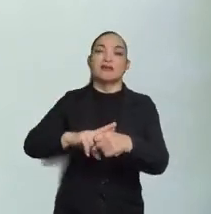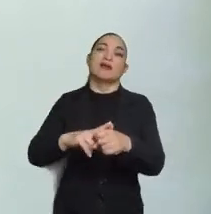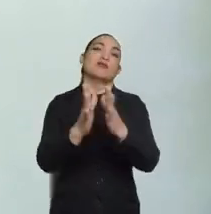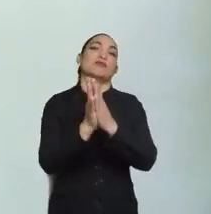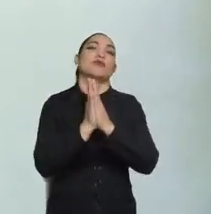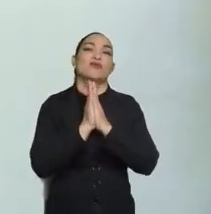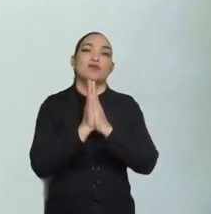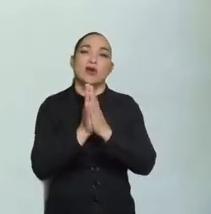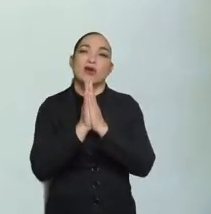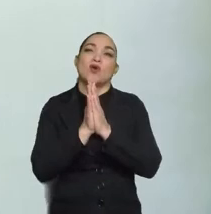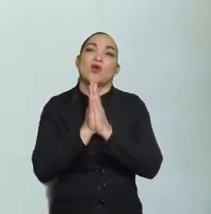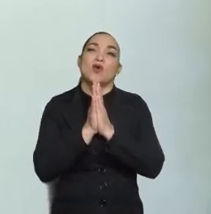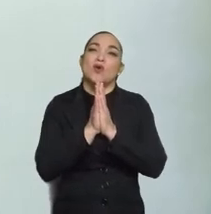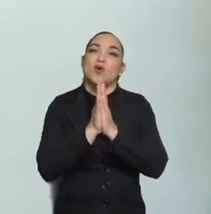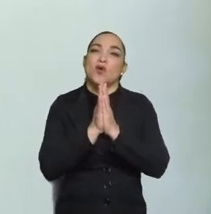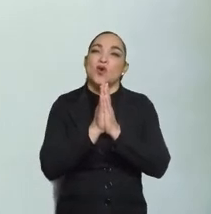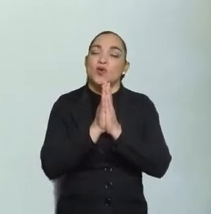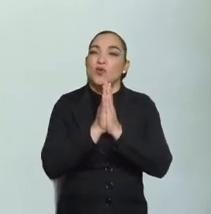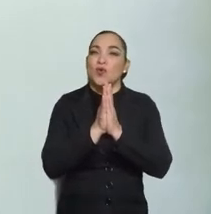su